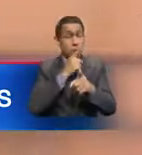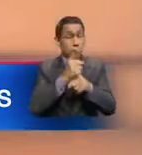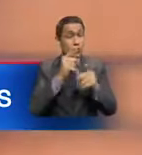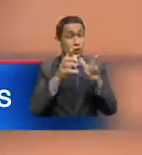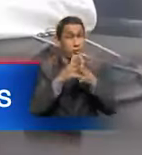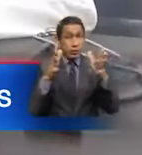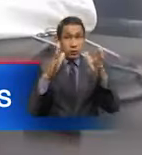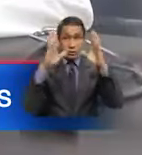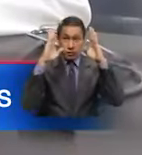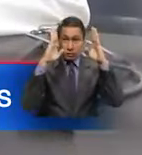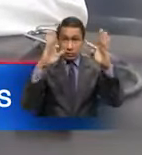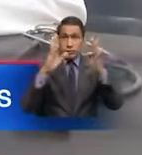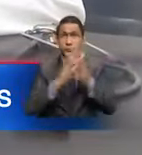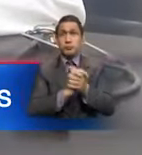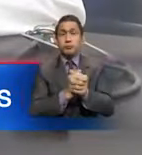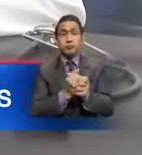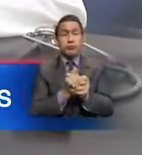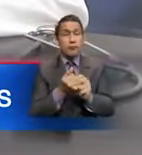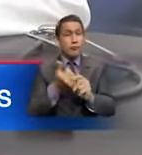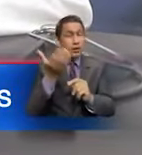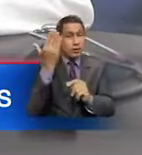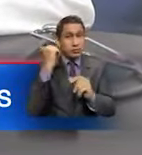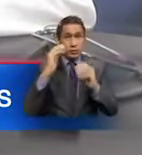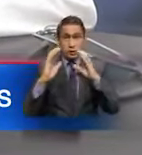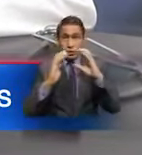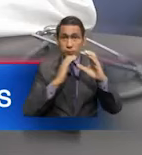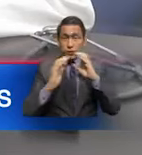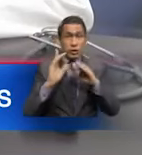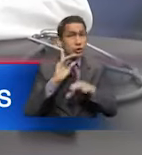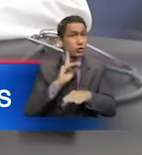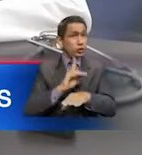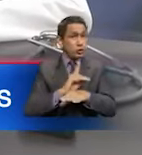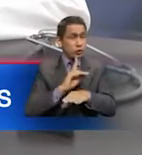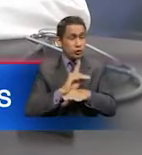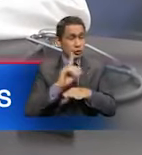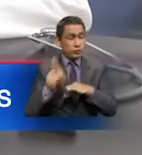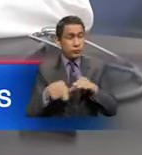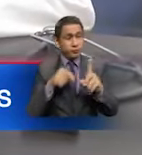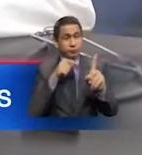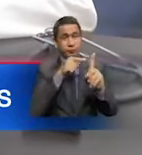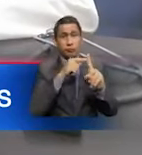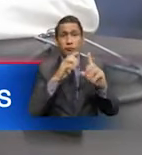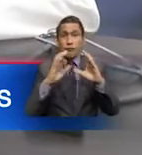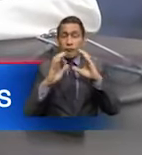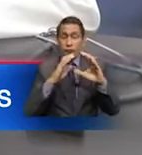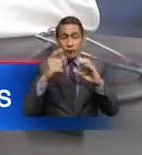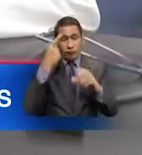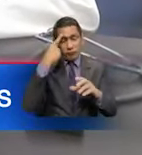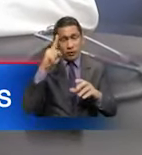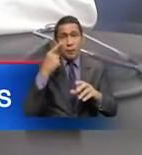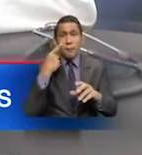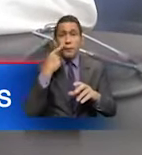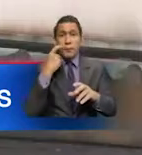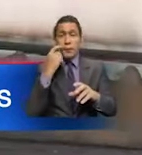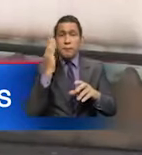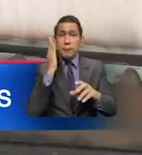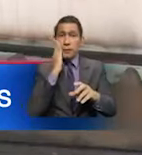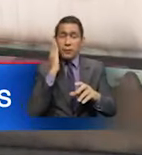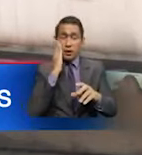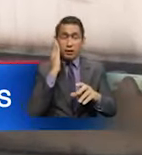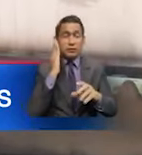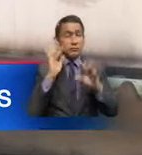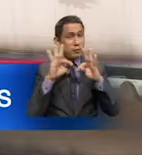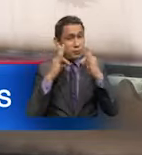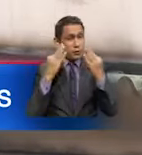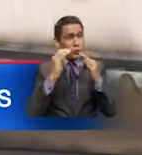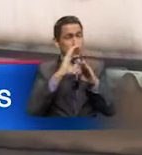precaución con los menores. Hemos conversado también con una doctora quien da estas recomendaciones a los padres de los niños para que tengan mucho